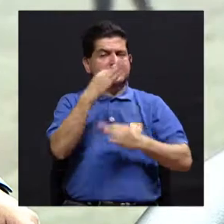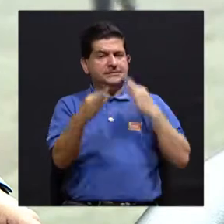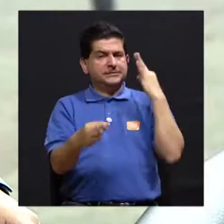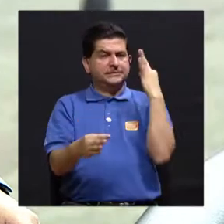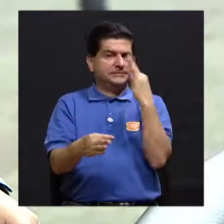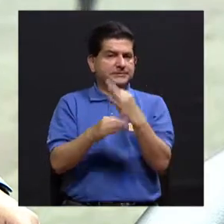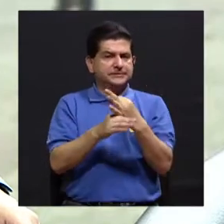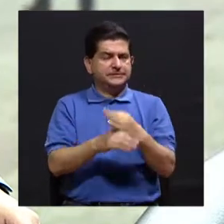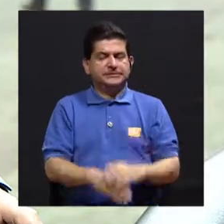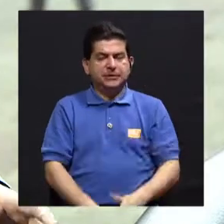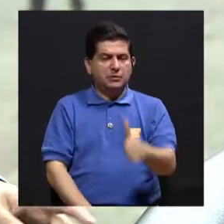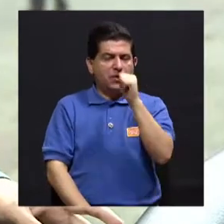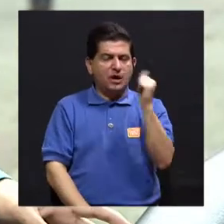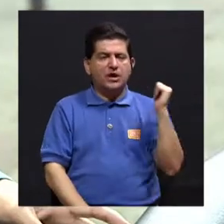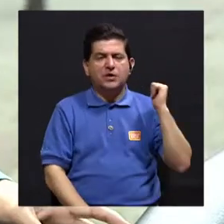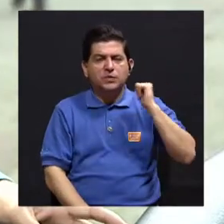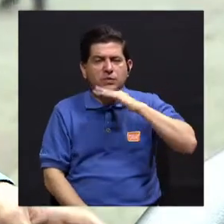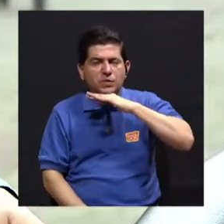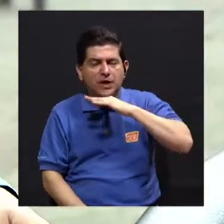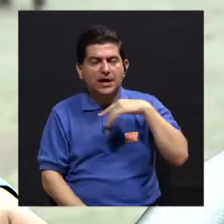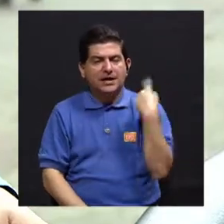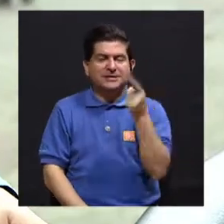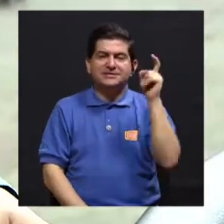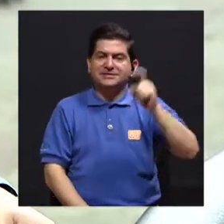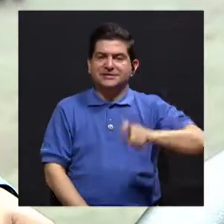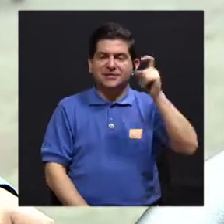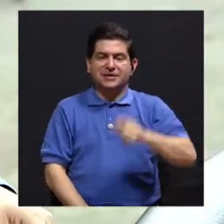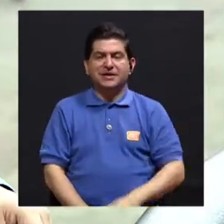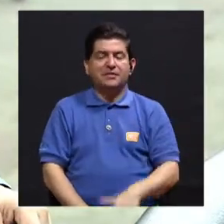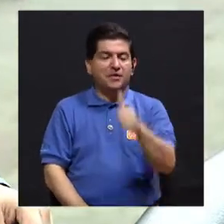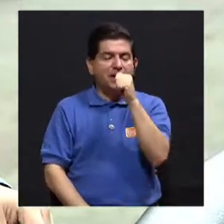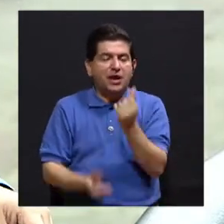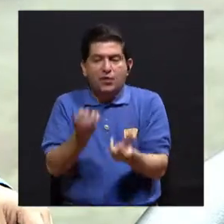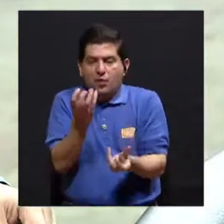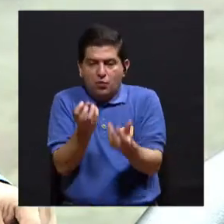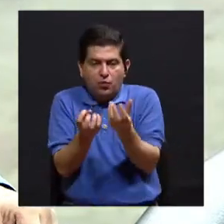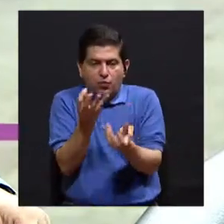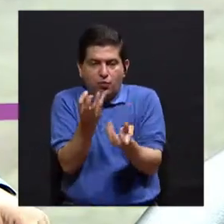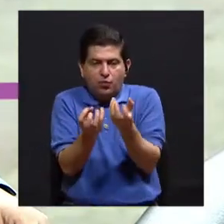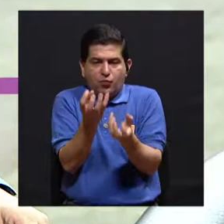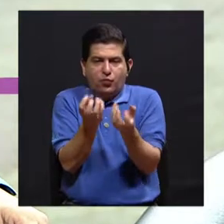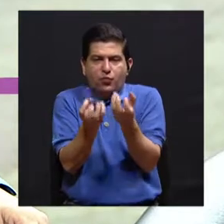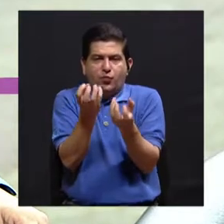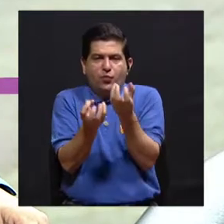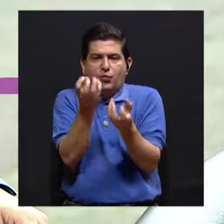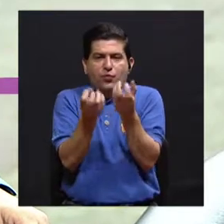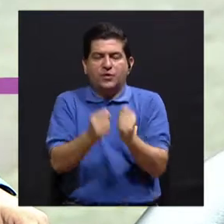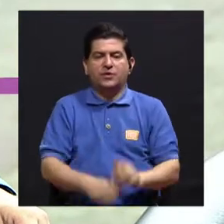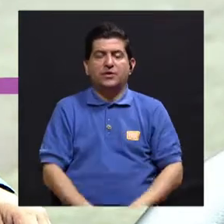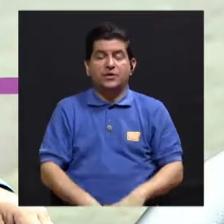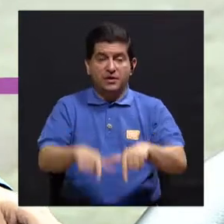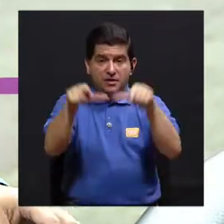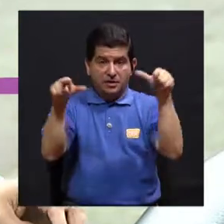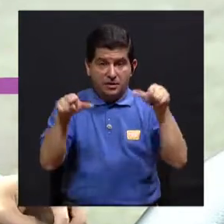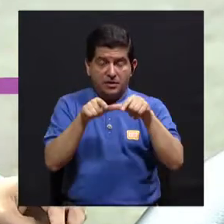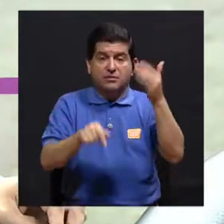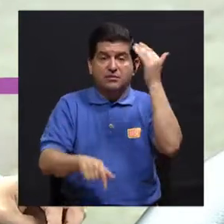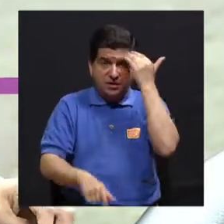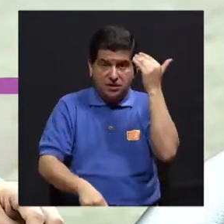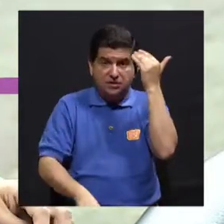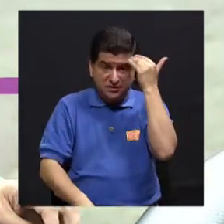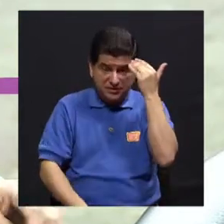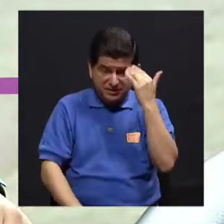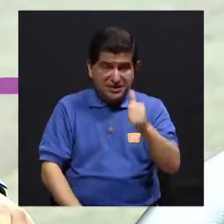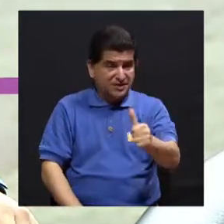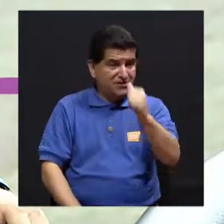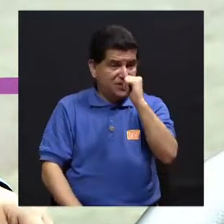tipo de fuente de agua contaminada, siempre es necesario hervir el agua, ¿okay? Entonces, en zonas en las cuales